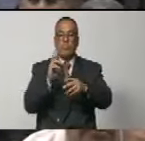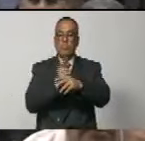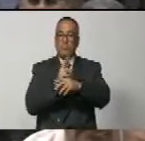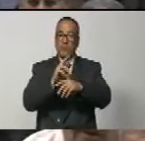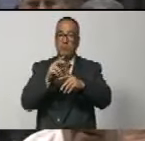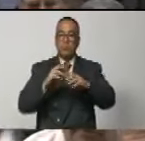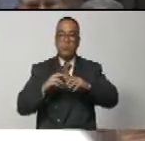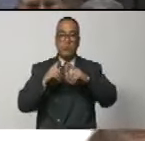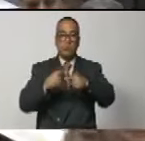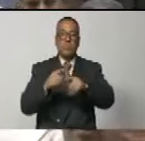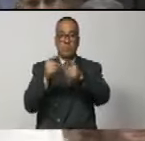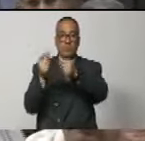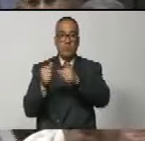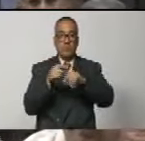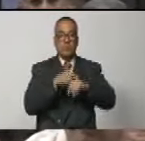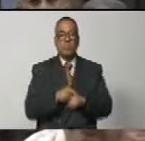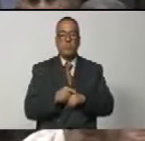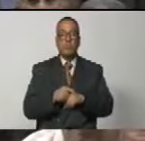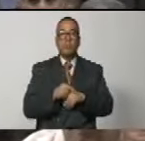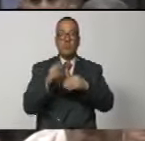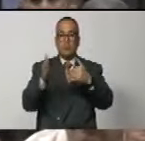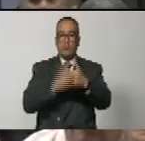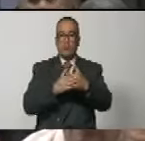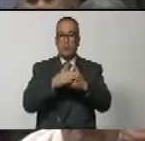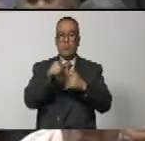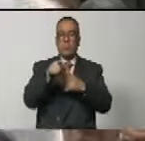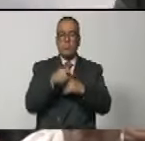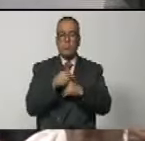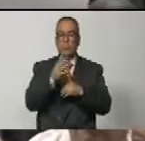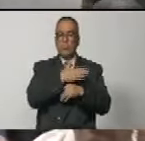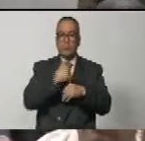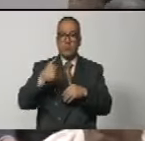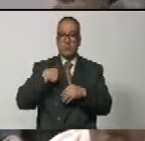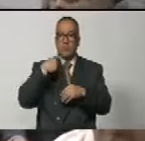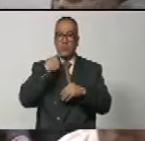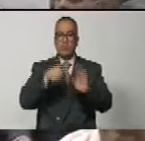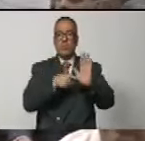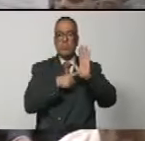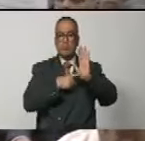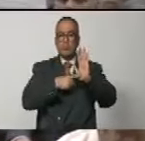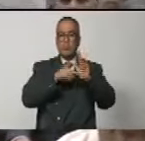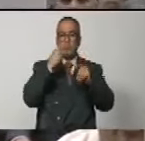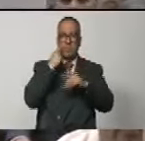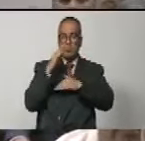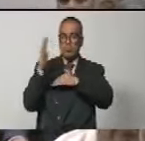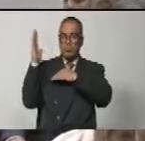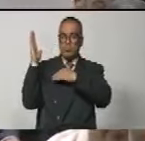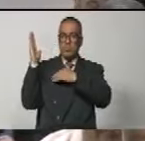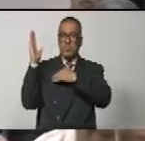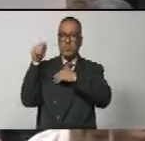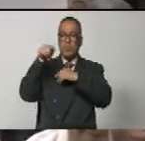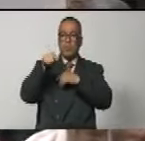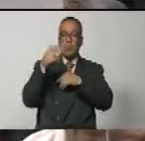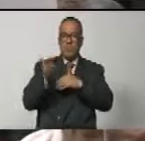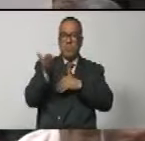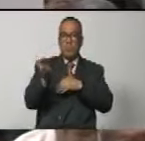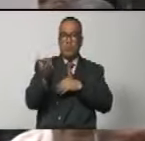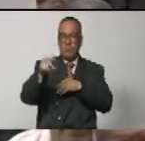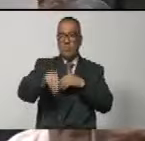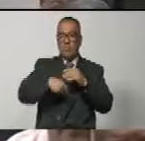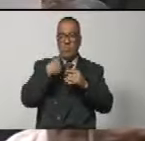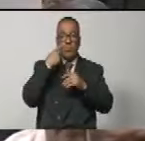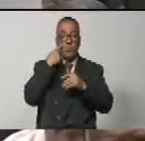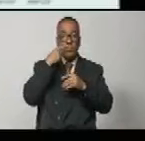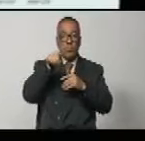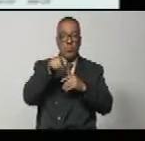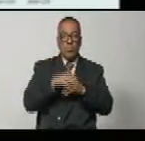la recuperación económica. Para cerrar, queremos mostrar el gráfico porque es importante que lo podamos